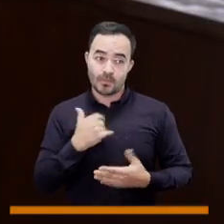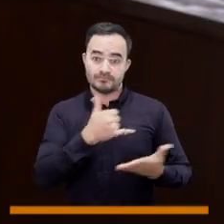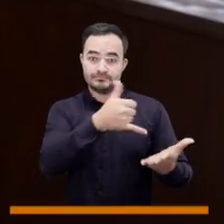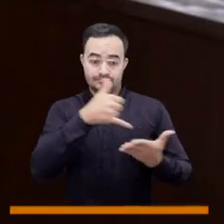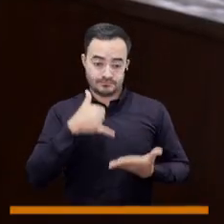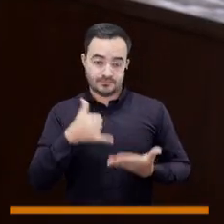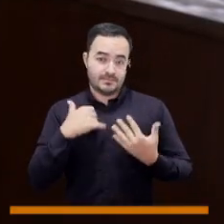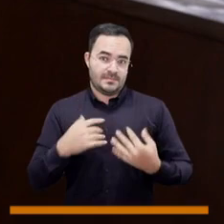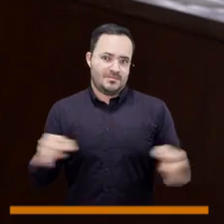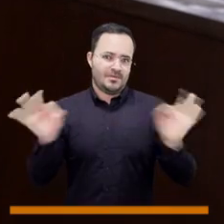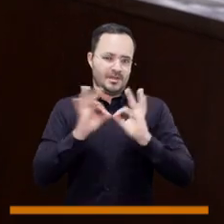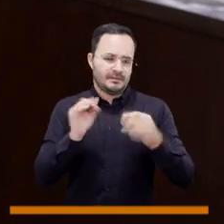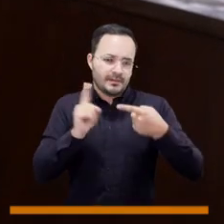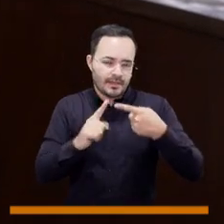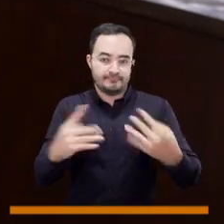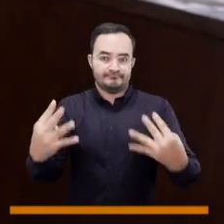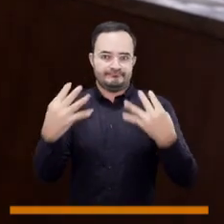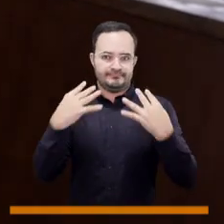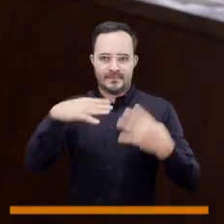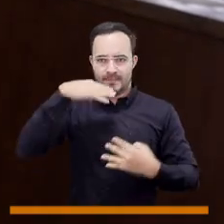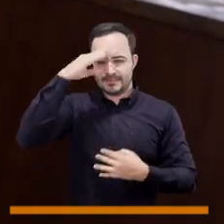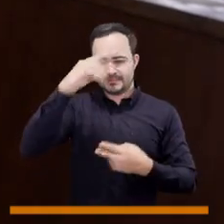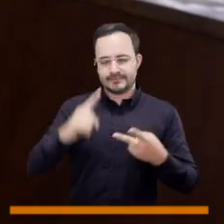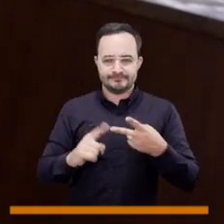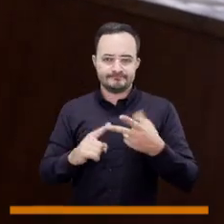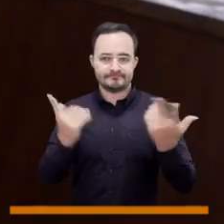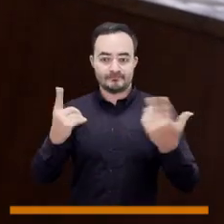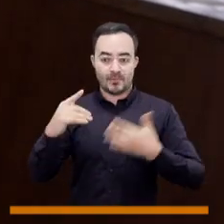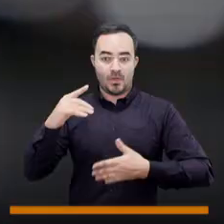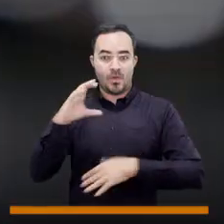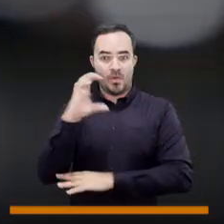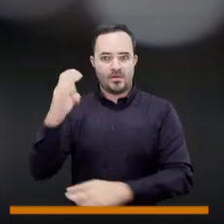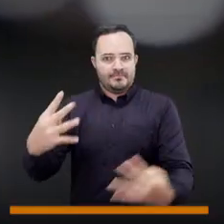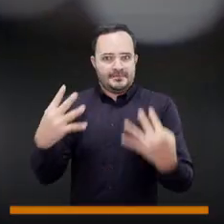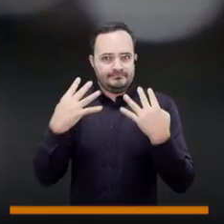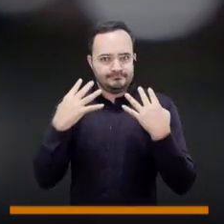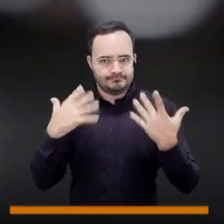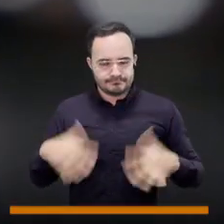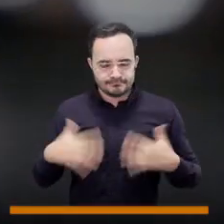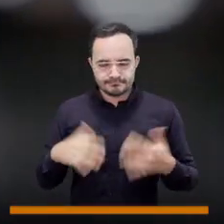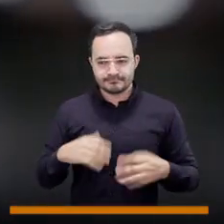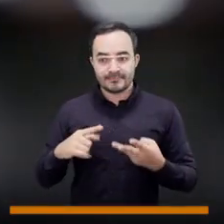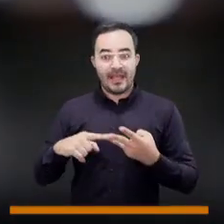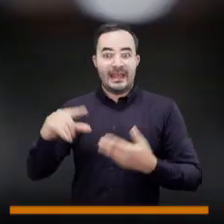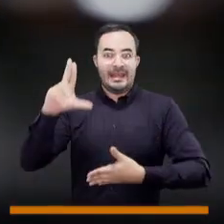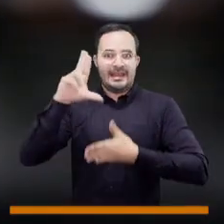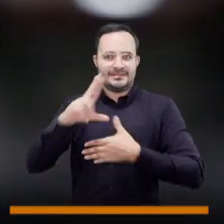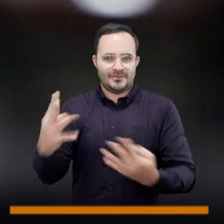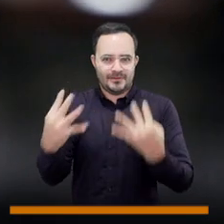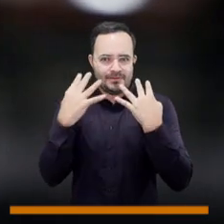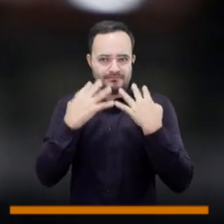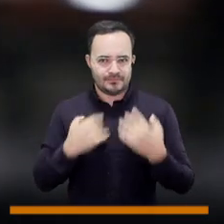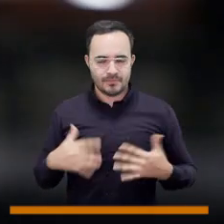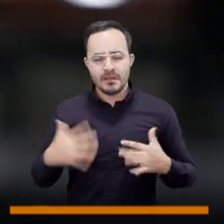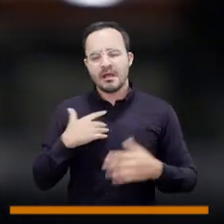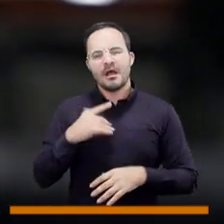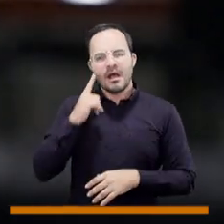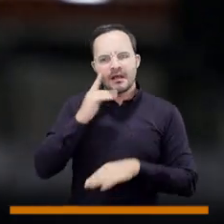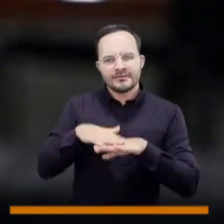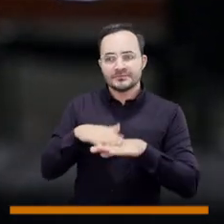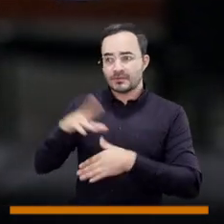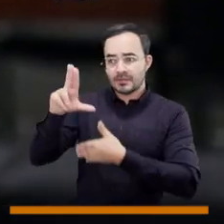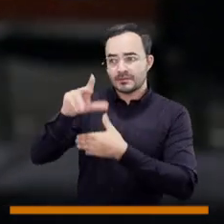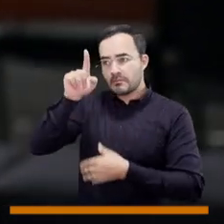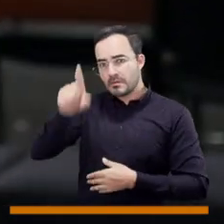a nuestra ciudad, a Colombia y a Latinoamérica, porque fue la única biblioteca que se postuló a esta premiación